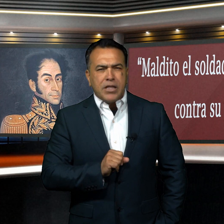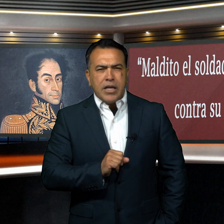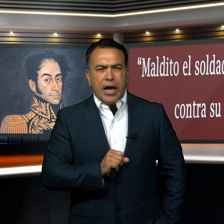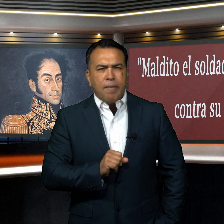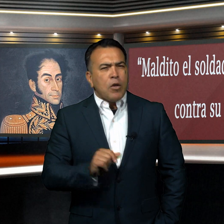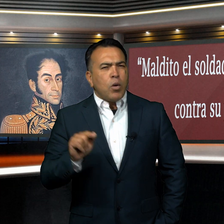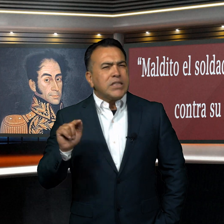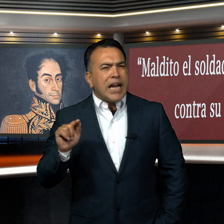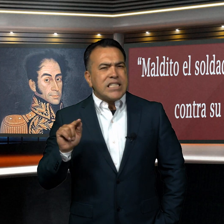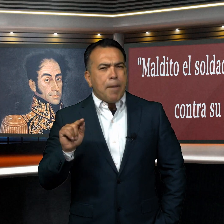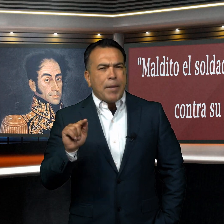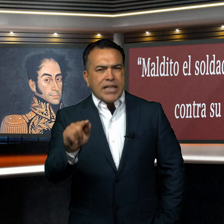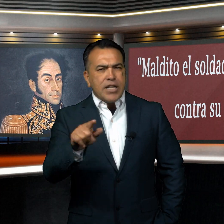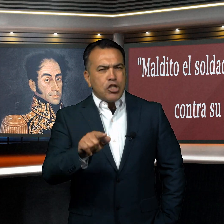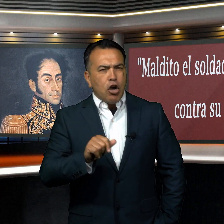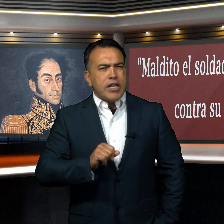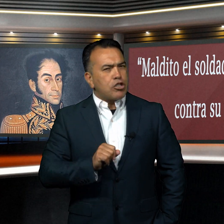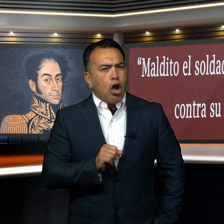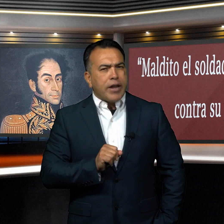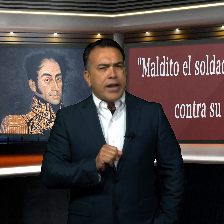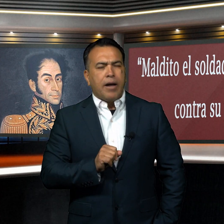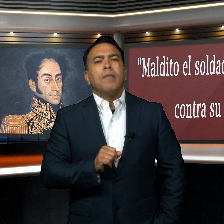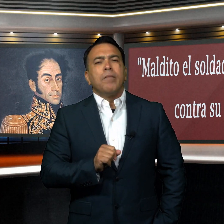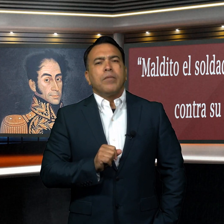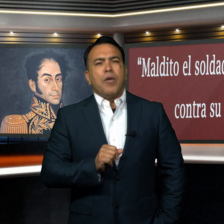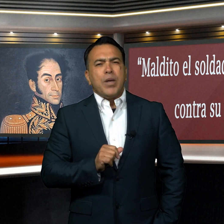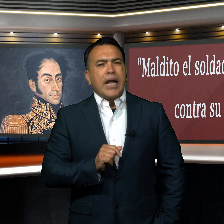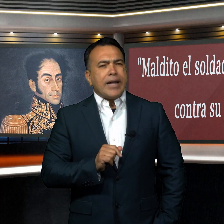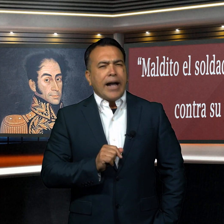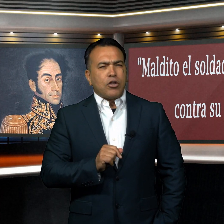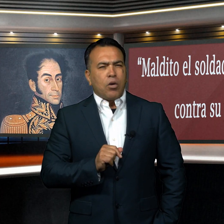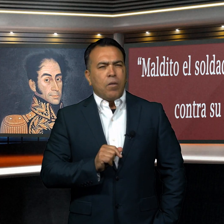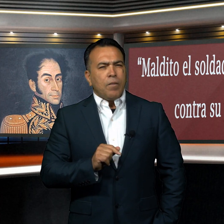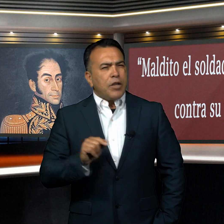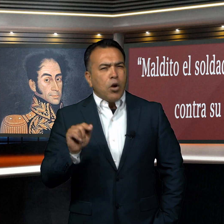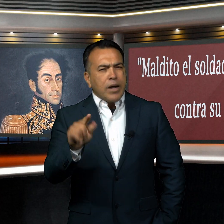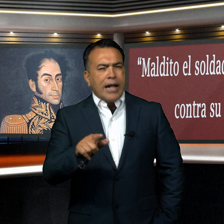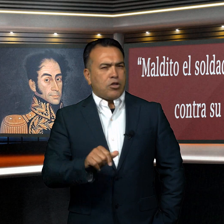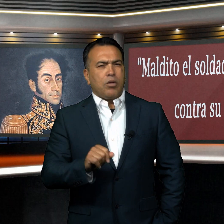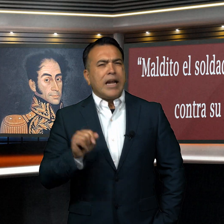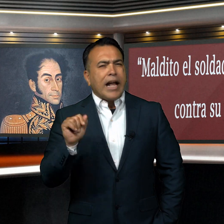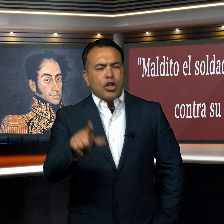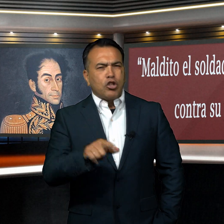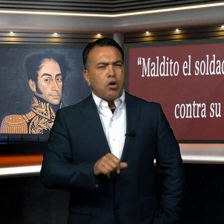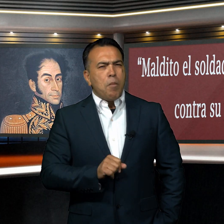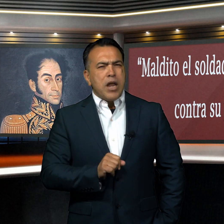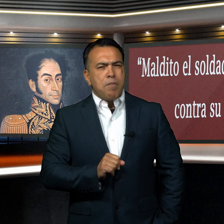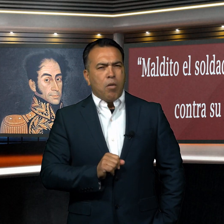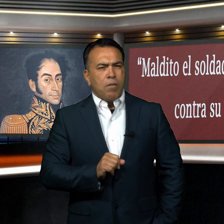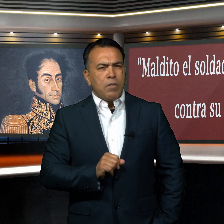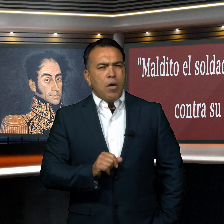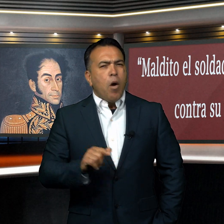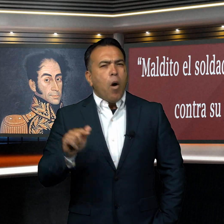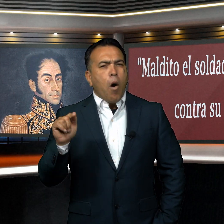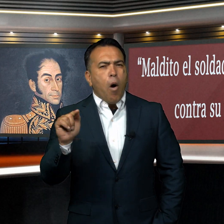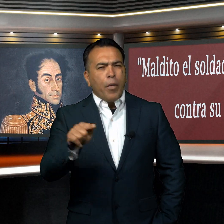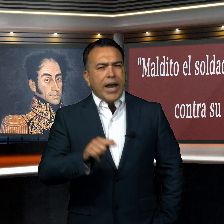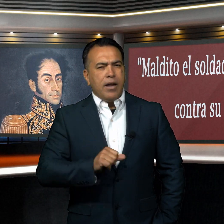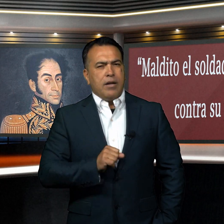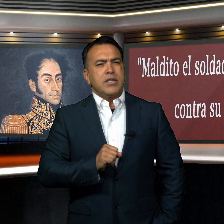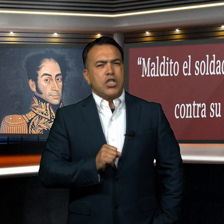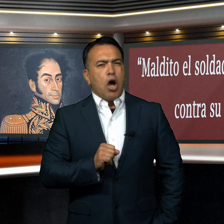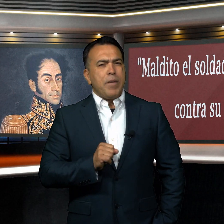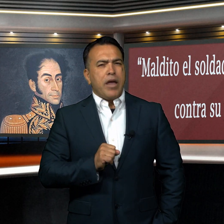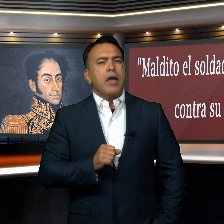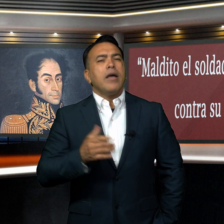permitida contra esa pretensión histórica de fidel castro- de los castros del castro-comunismo o